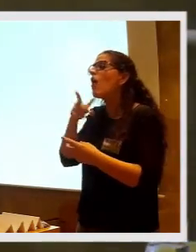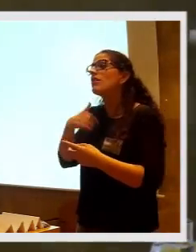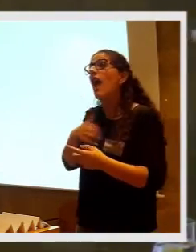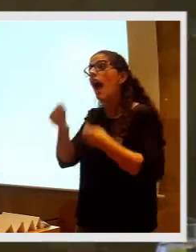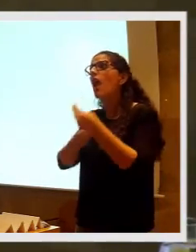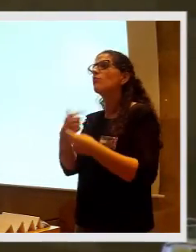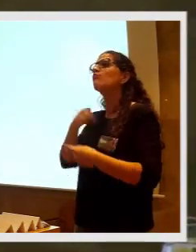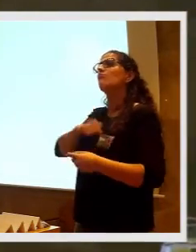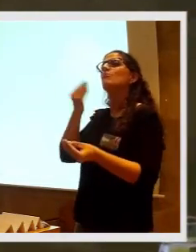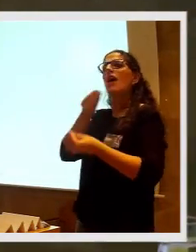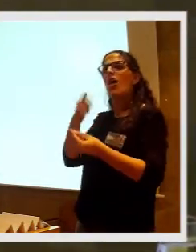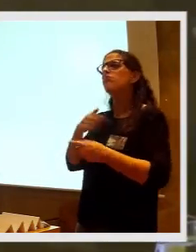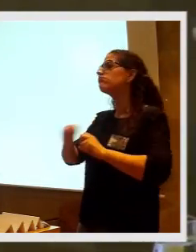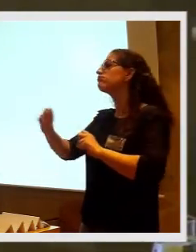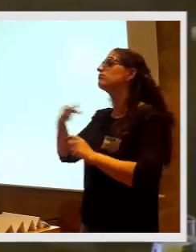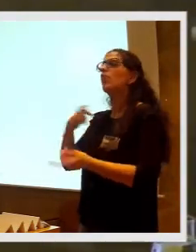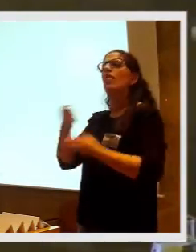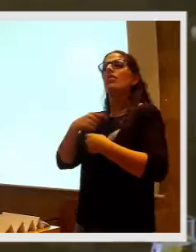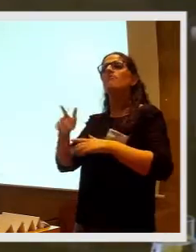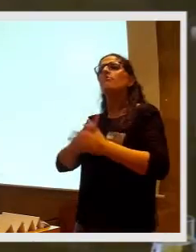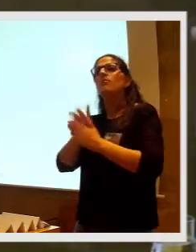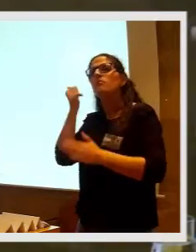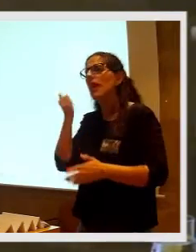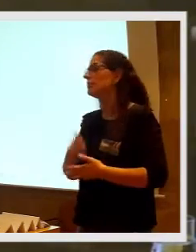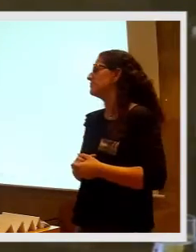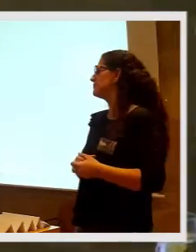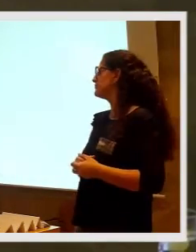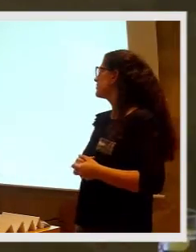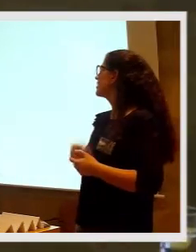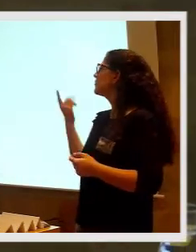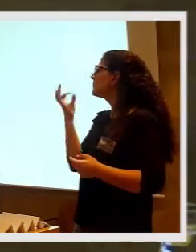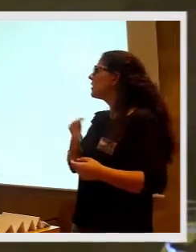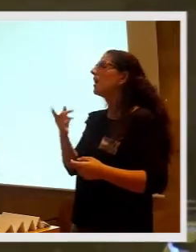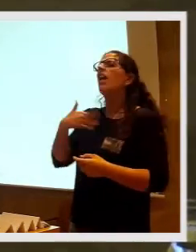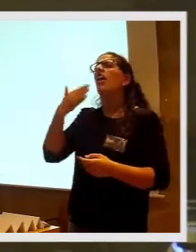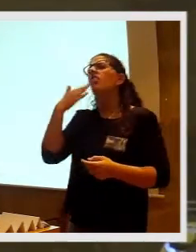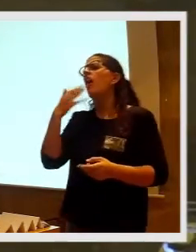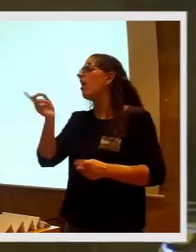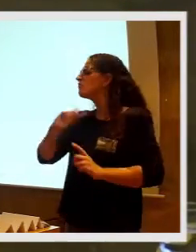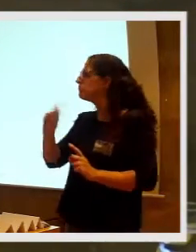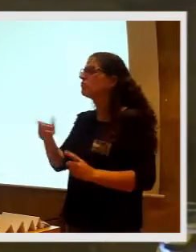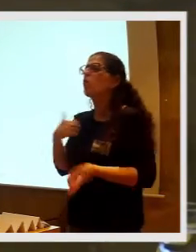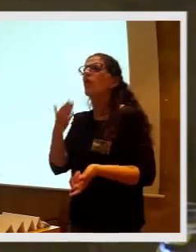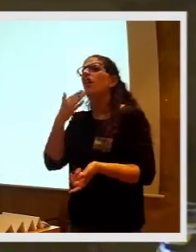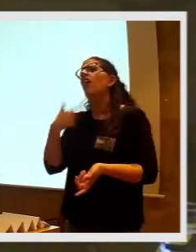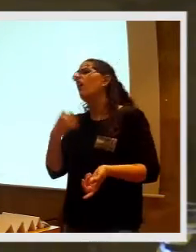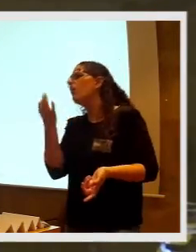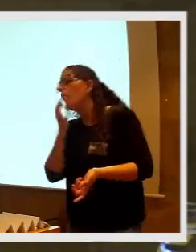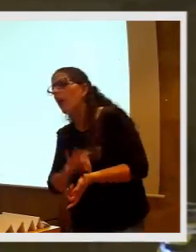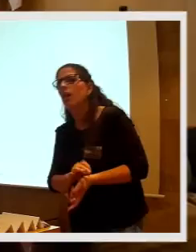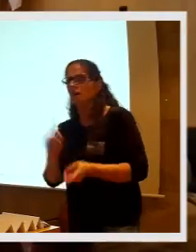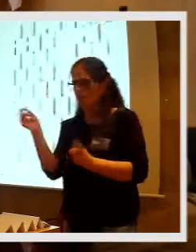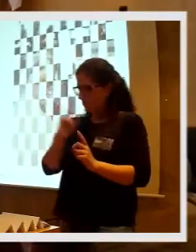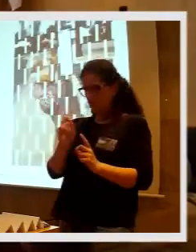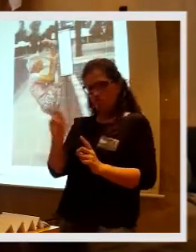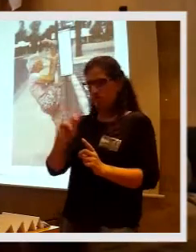hacer, ¿no? Porque además tenemos que quitar el tópico de que la edad es un problema, no podemos. Bueno, no es cierto,